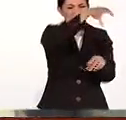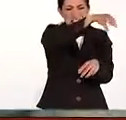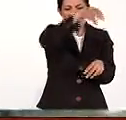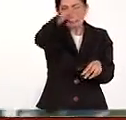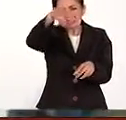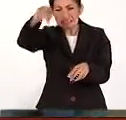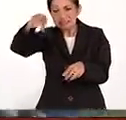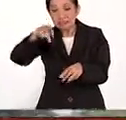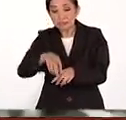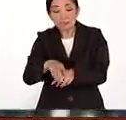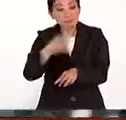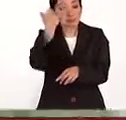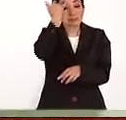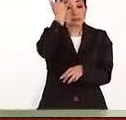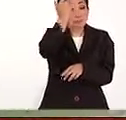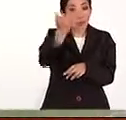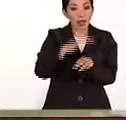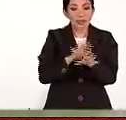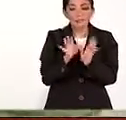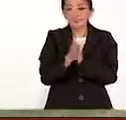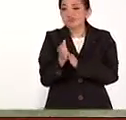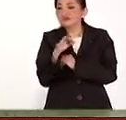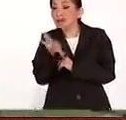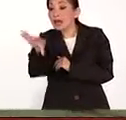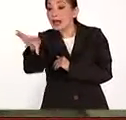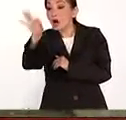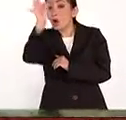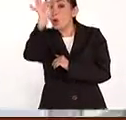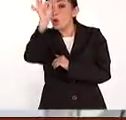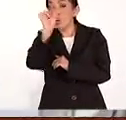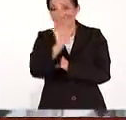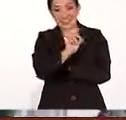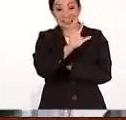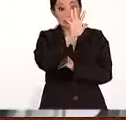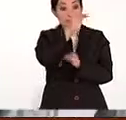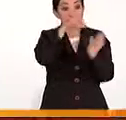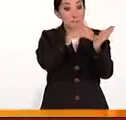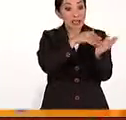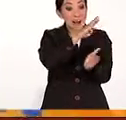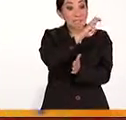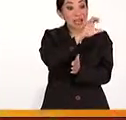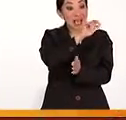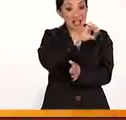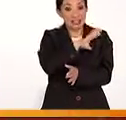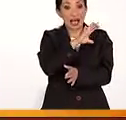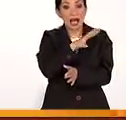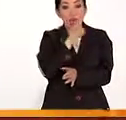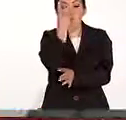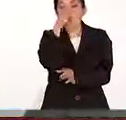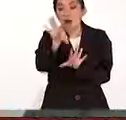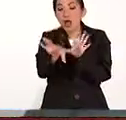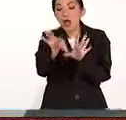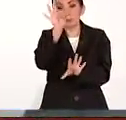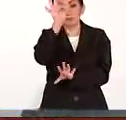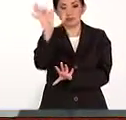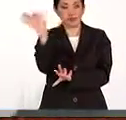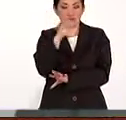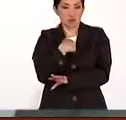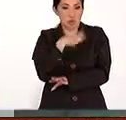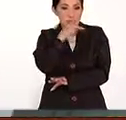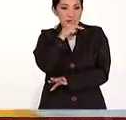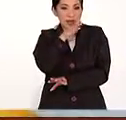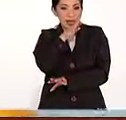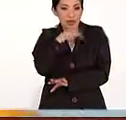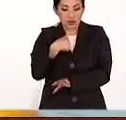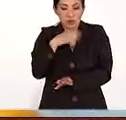y la idea es elegir una de las 35 mil becas que están allí disponibles si yo padre de familia